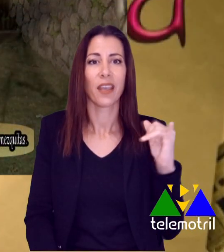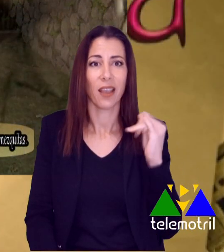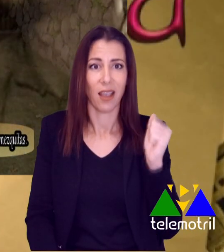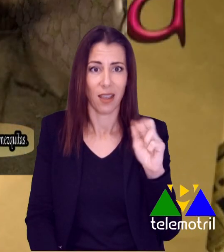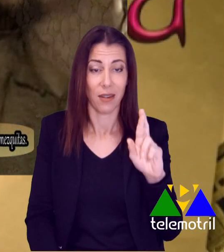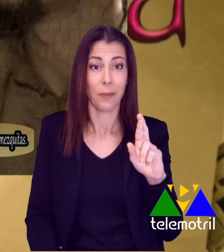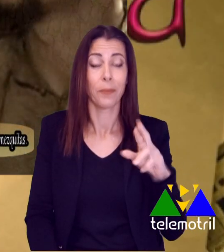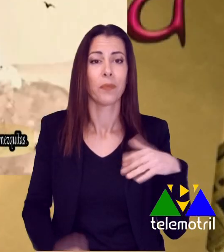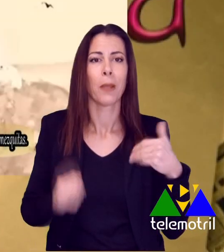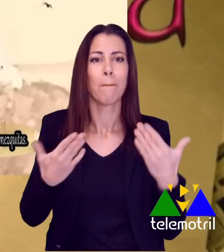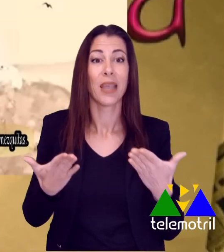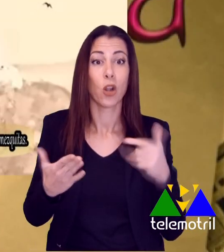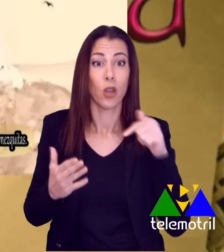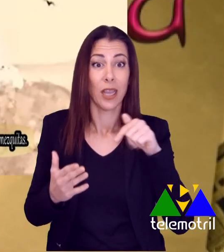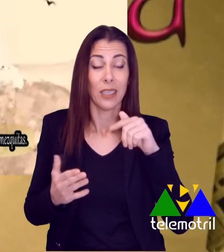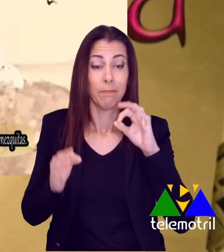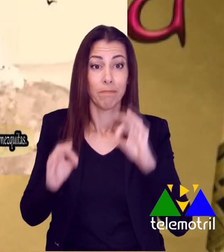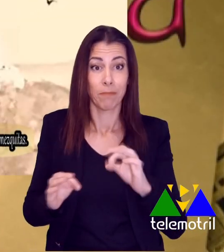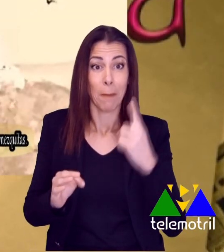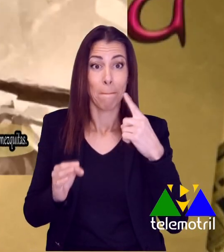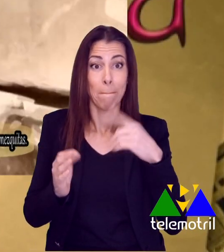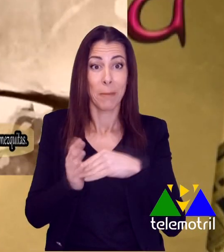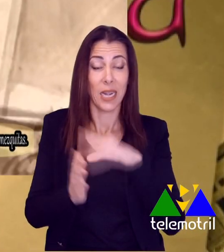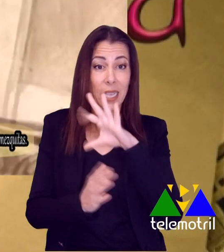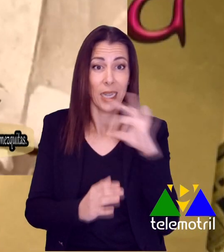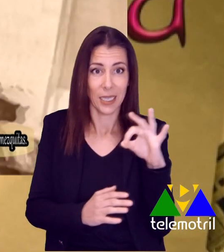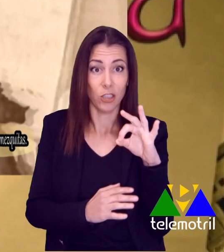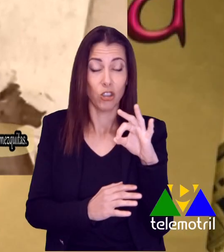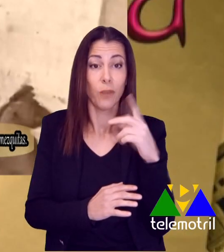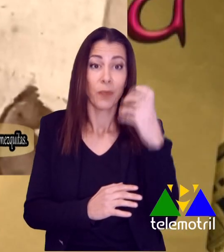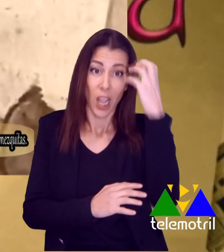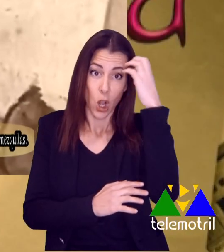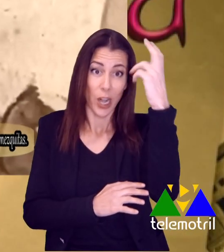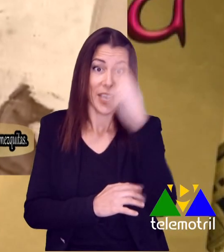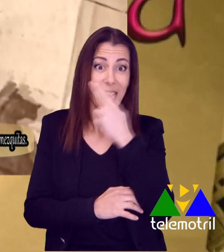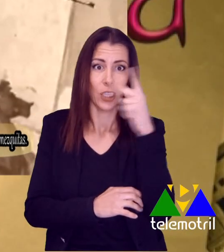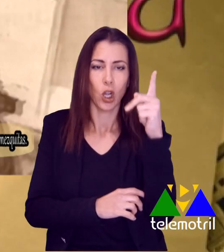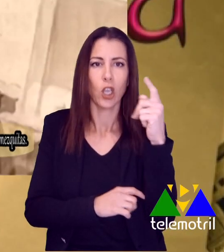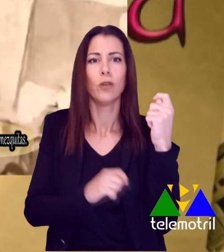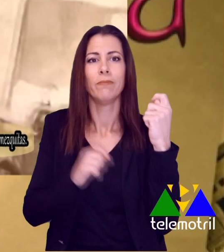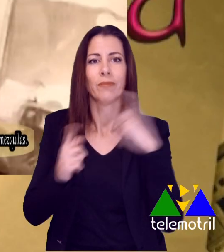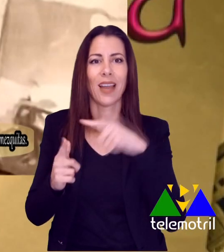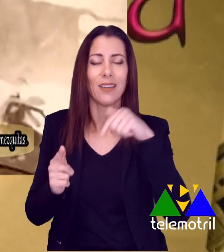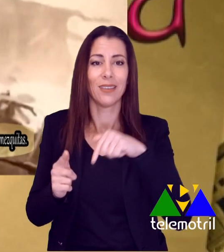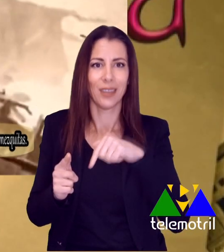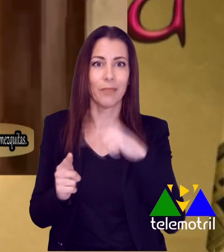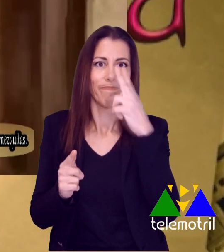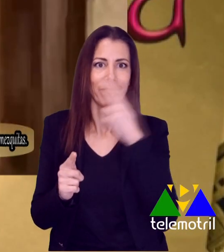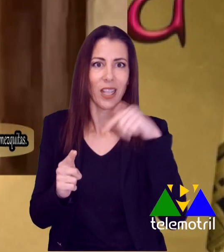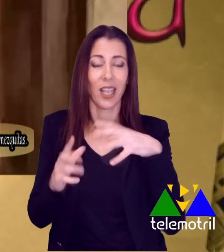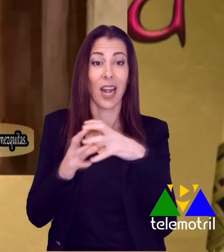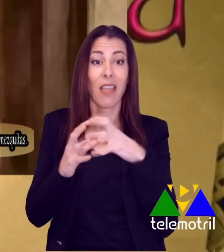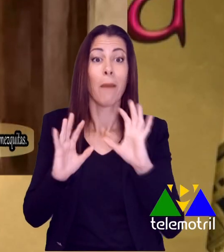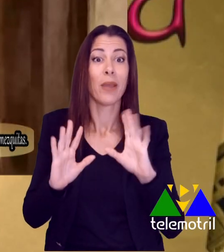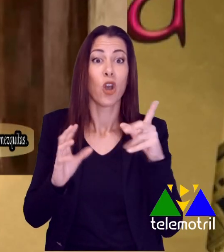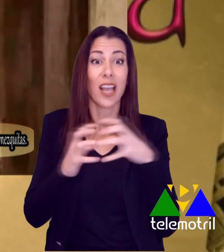Pero ese mismo año de 1500, los reyes católicos le dan Motril a Granada, y es el corregidor de Granada,